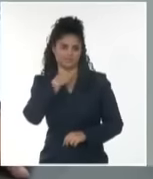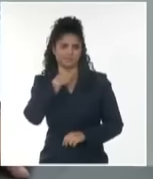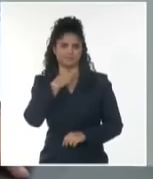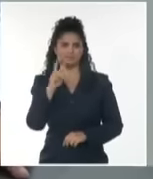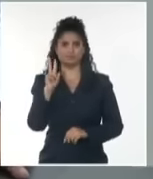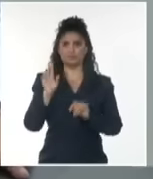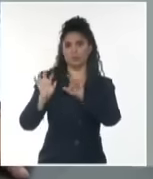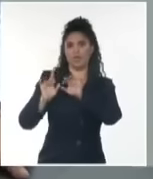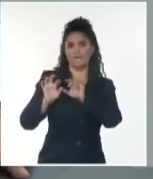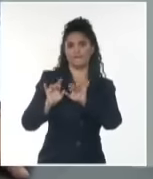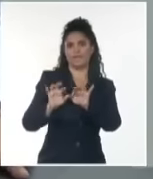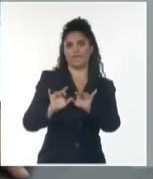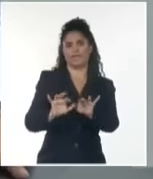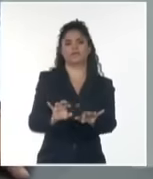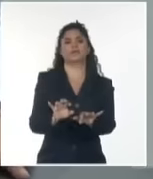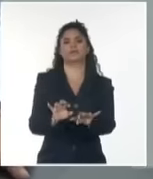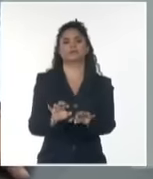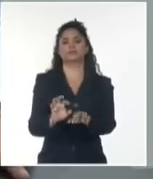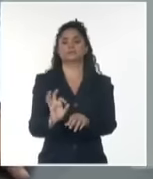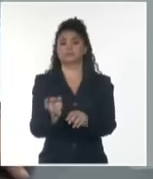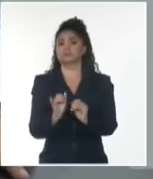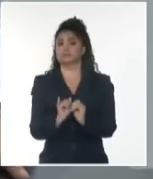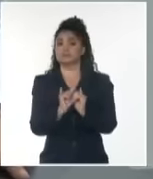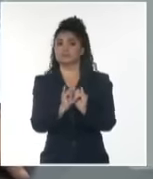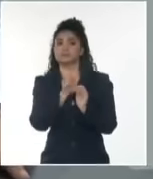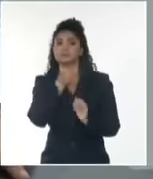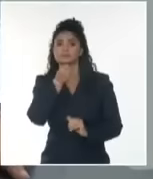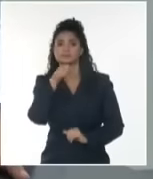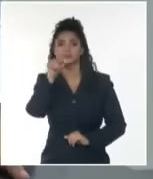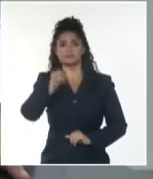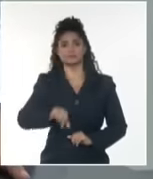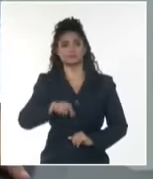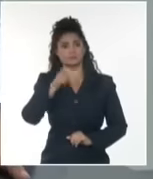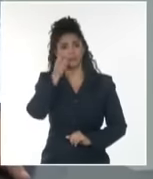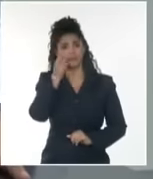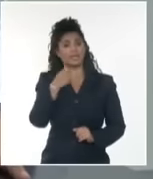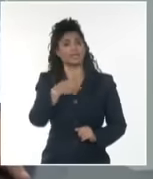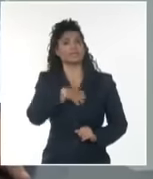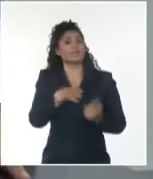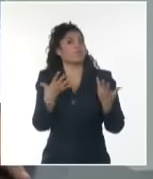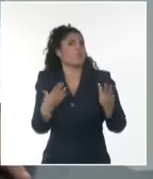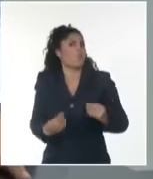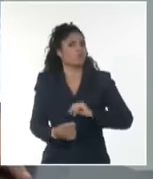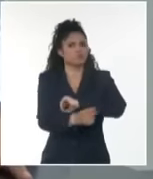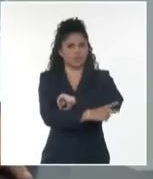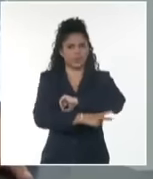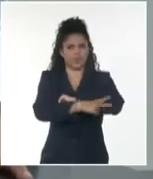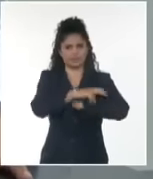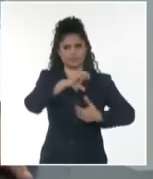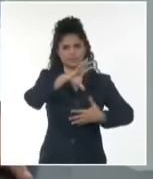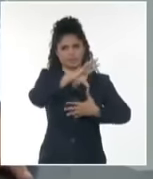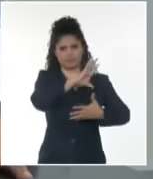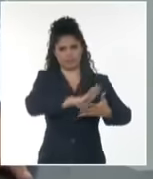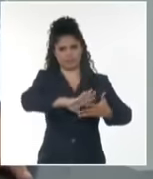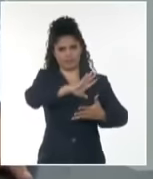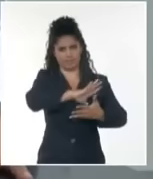circulado, como también dijo Abdiel, en muchos países de la región, fundamentalmente en este